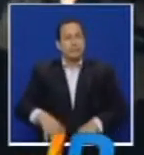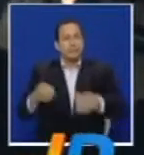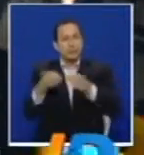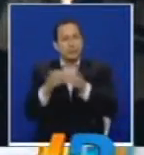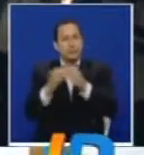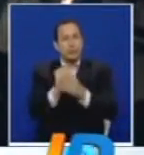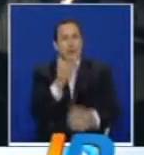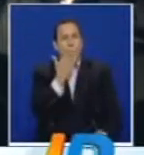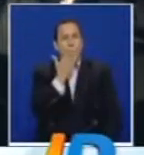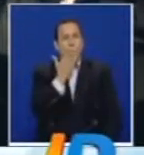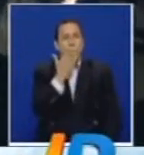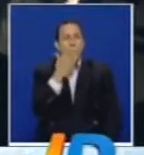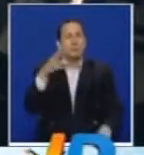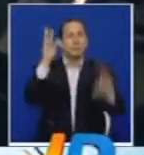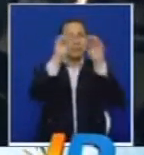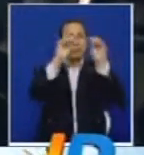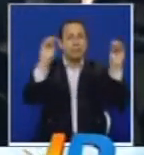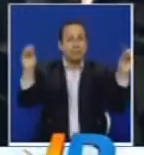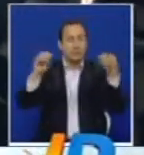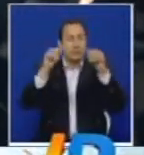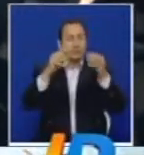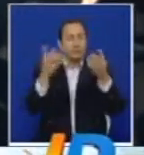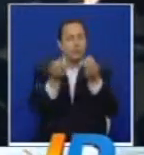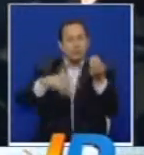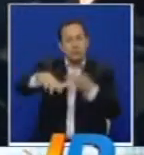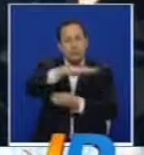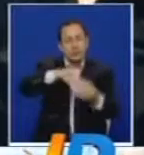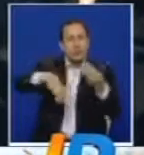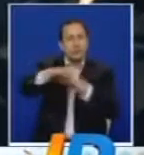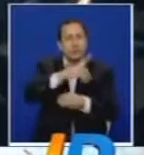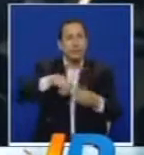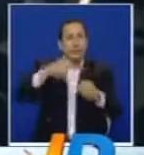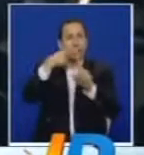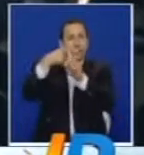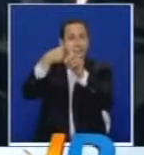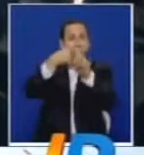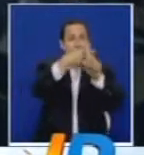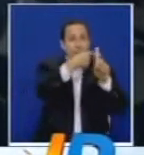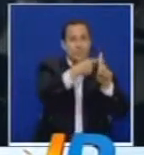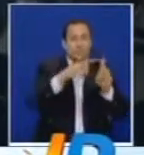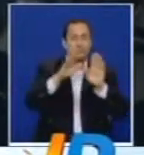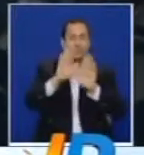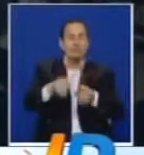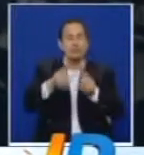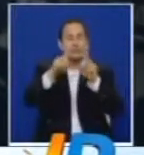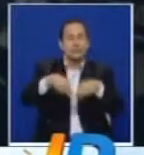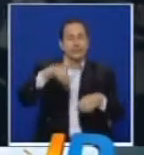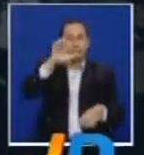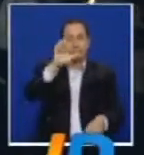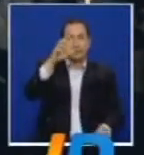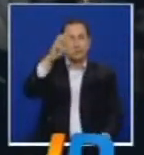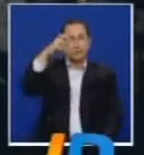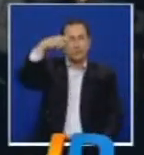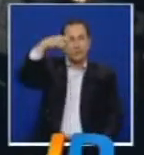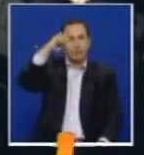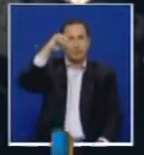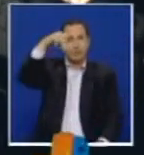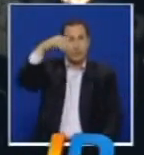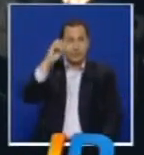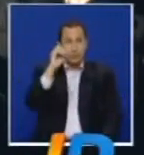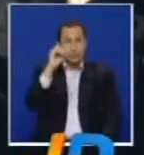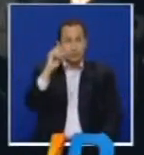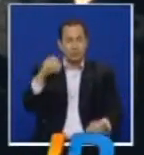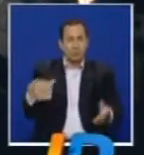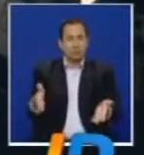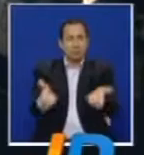el llamado, donde están ubicados en el sector Las Cruces, en El Espino y otras vías intermunicipales, para dar desbloqueo y